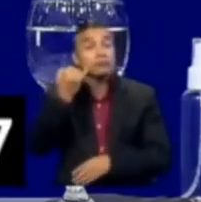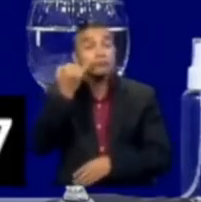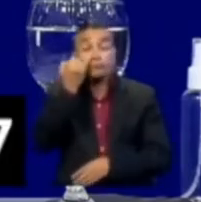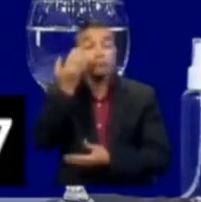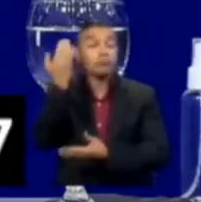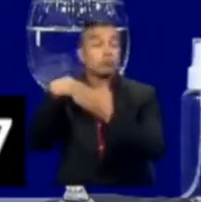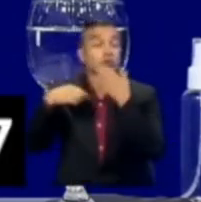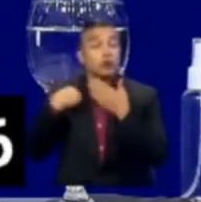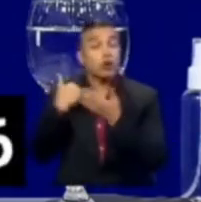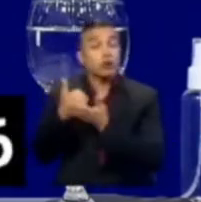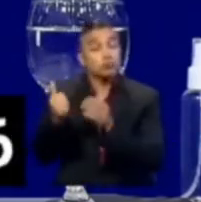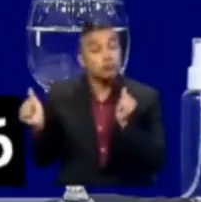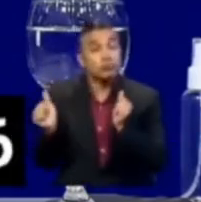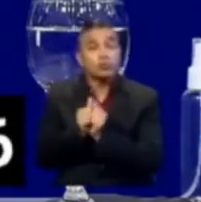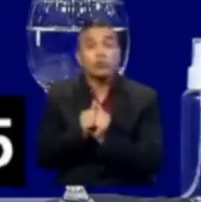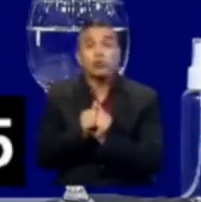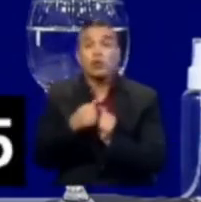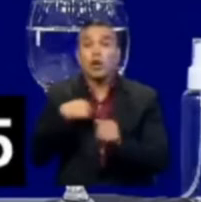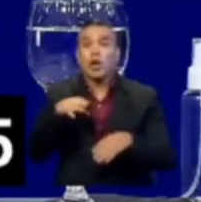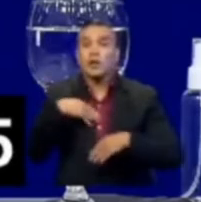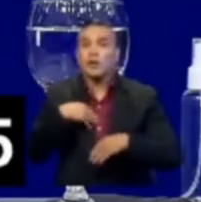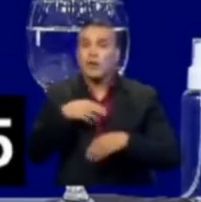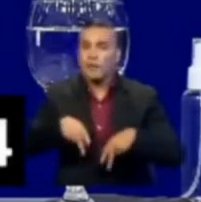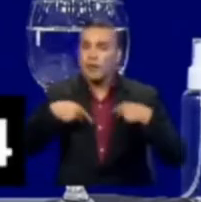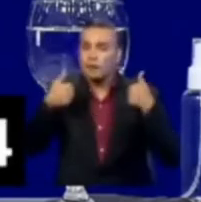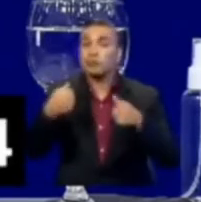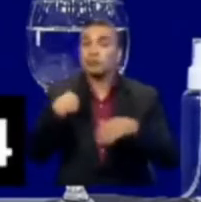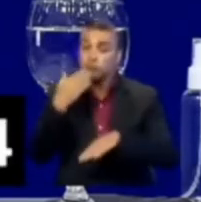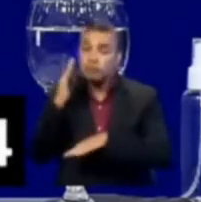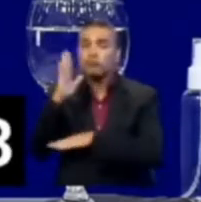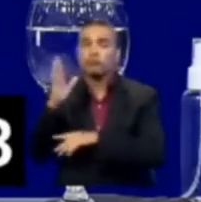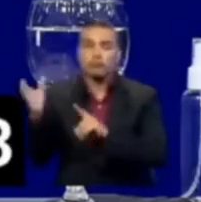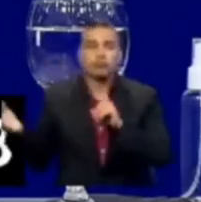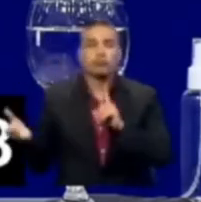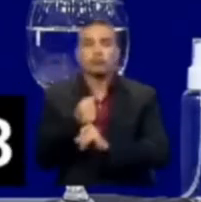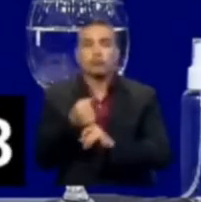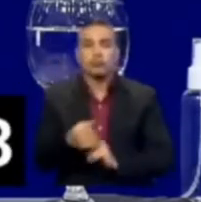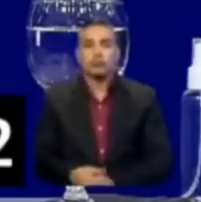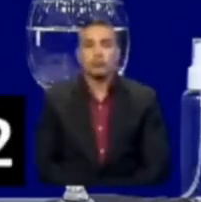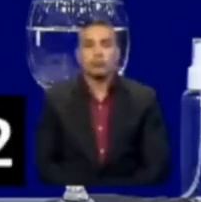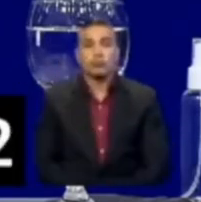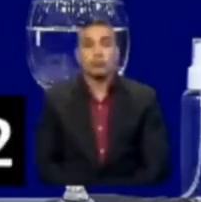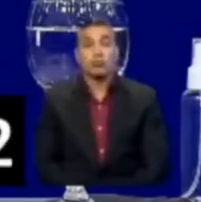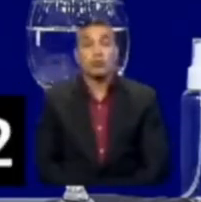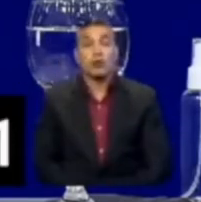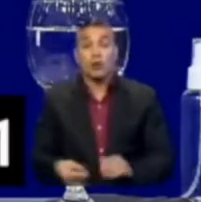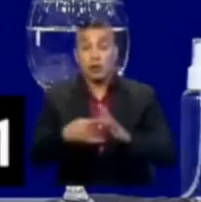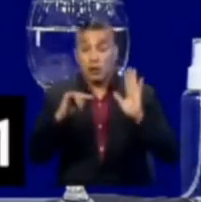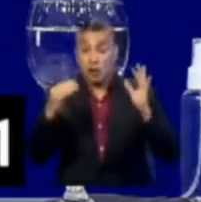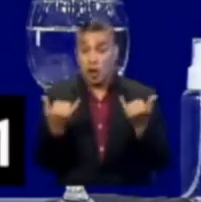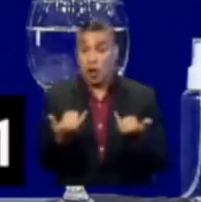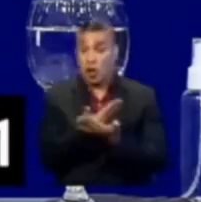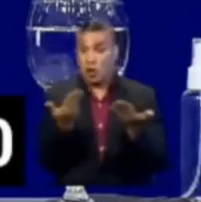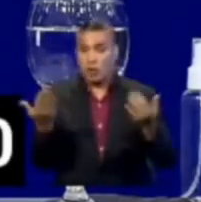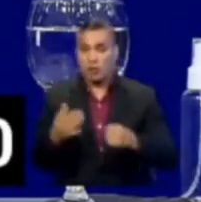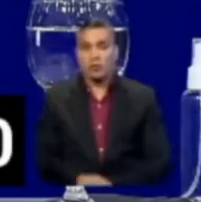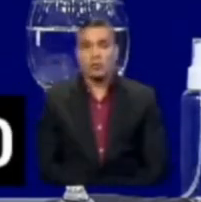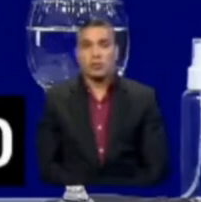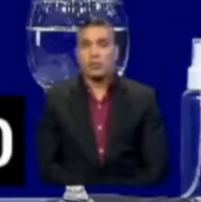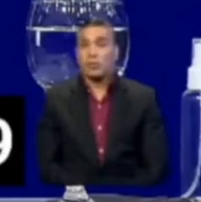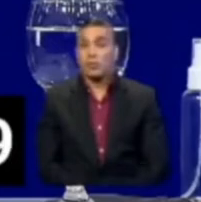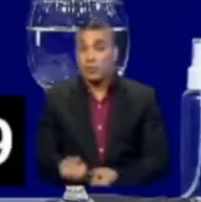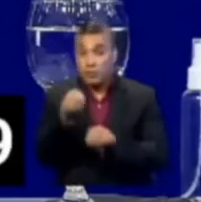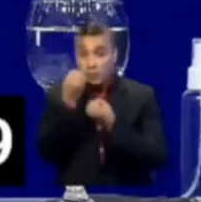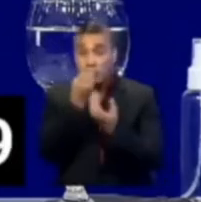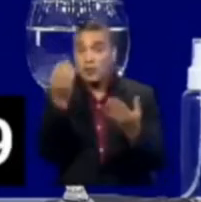Yo acojo la minga por la vida y me comprometo a cumplirla. En la era digital y de la tecnología, la